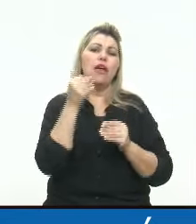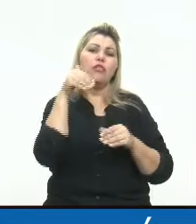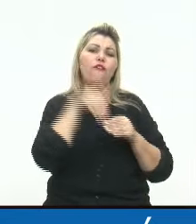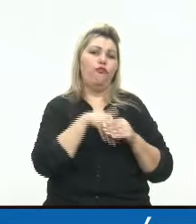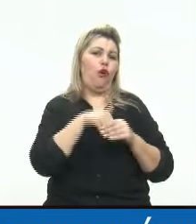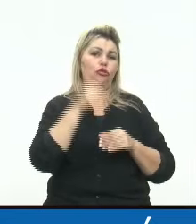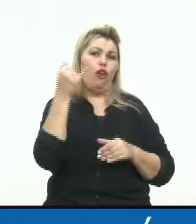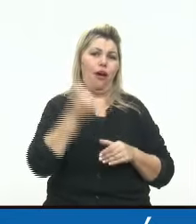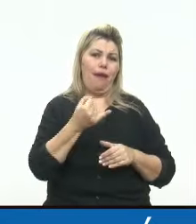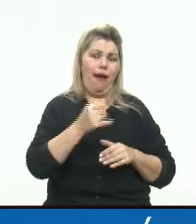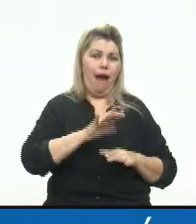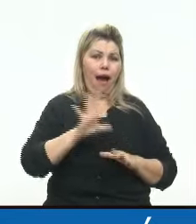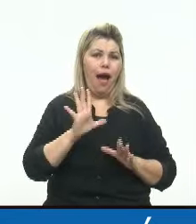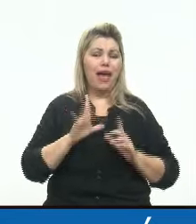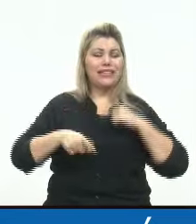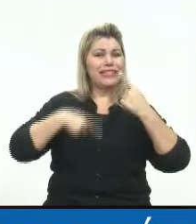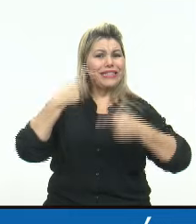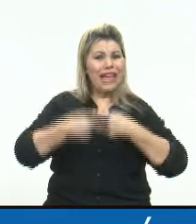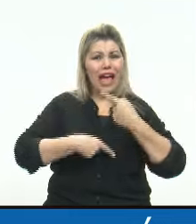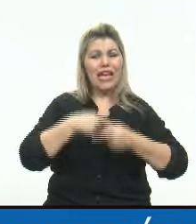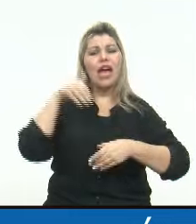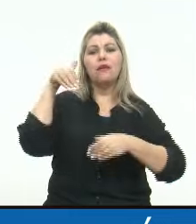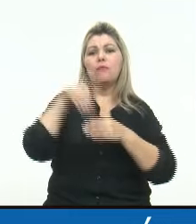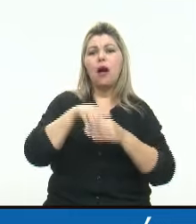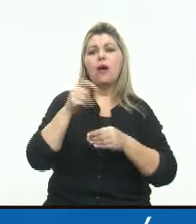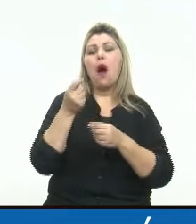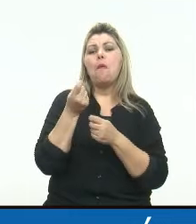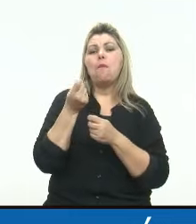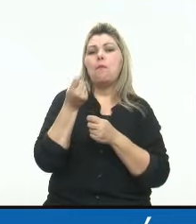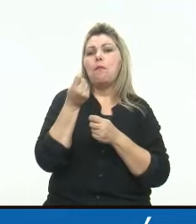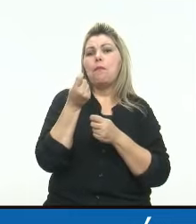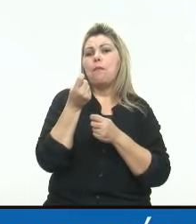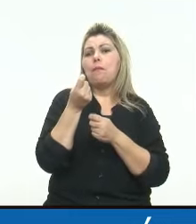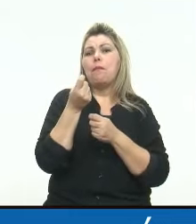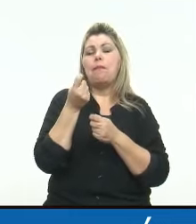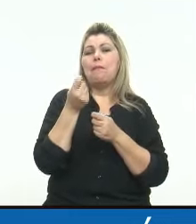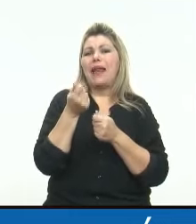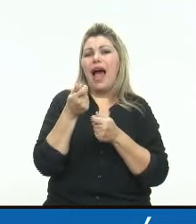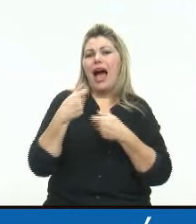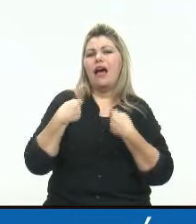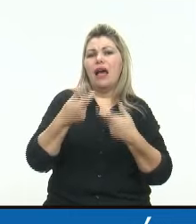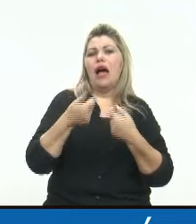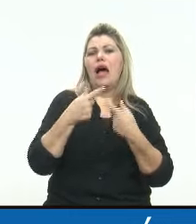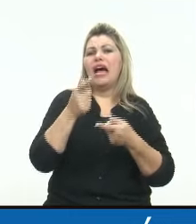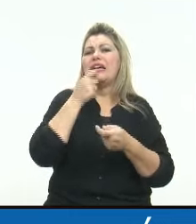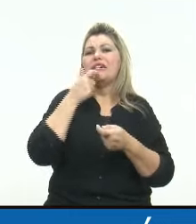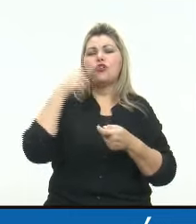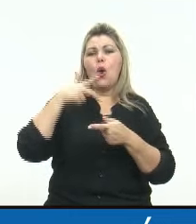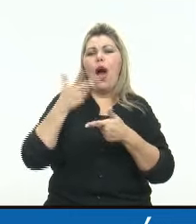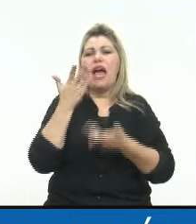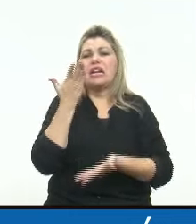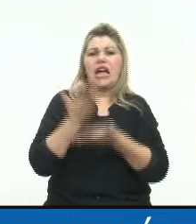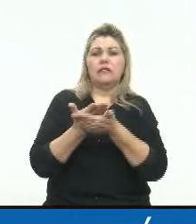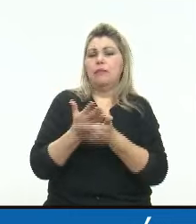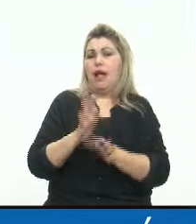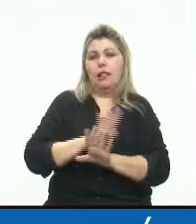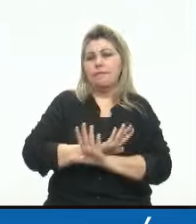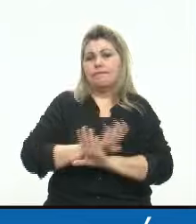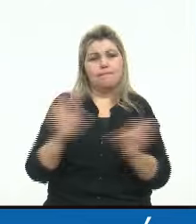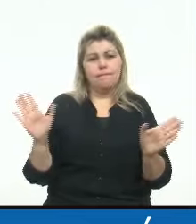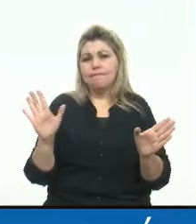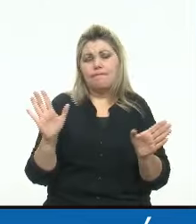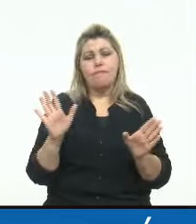No vamos a seguir financiando con emisión de plata sin respaldo ningún tipo de iniciativas.